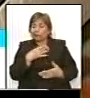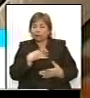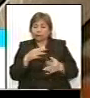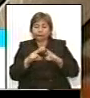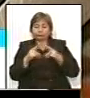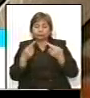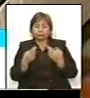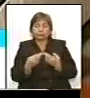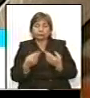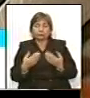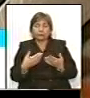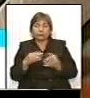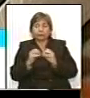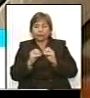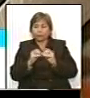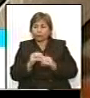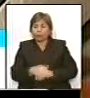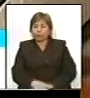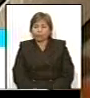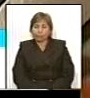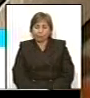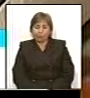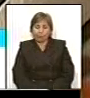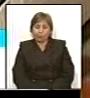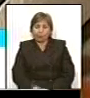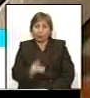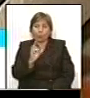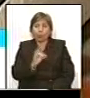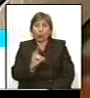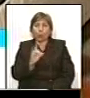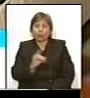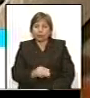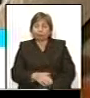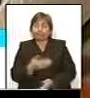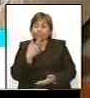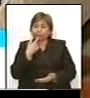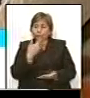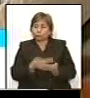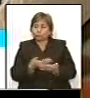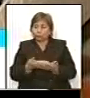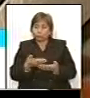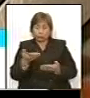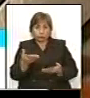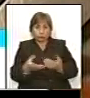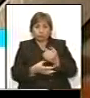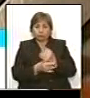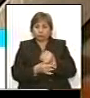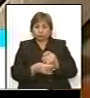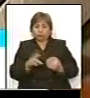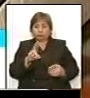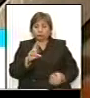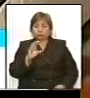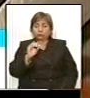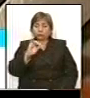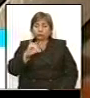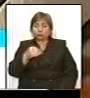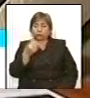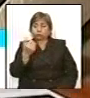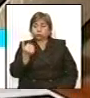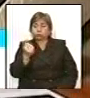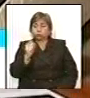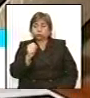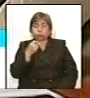se puedan salvar o levantar esa contingencia. Como bien lo dijo el doctor Osvaldo Rojas, nosotros hemos